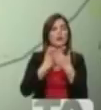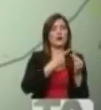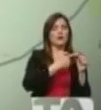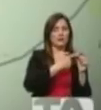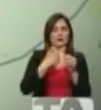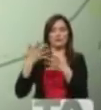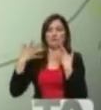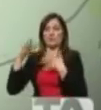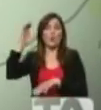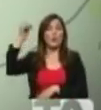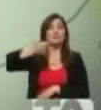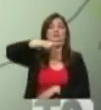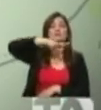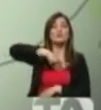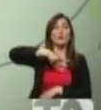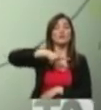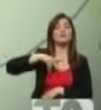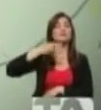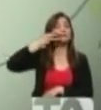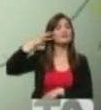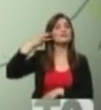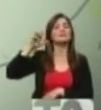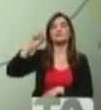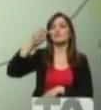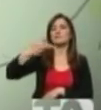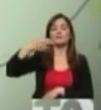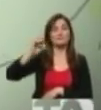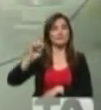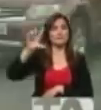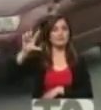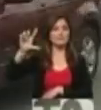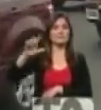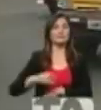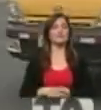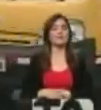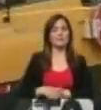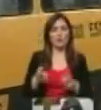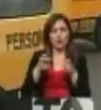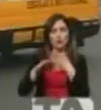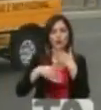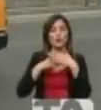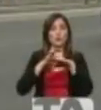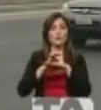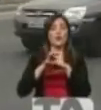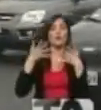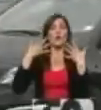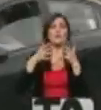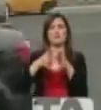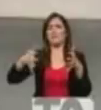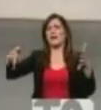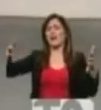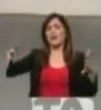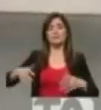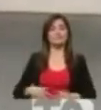Quito, Guayaquil, Cuenca, Portoviejo y Shell, desde donde se presta servicio a nivel nacional, Guayaquil es la más grande de